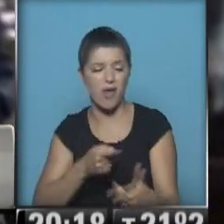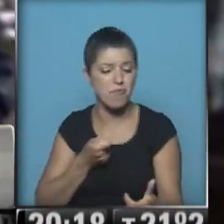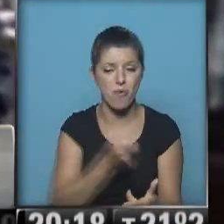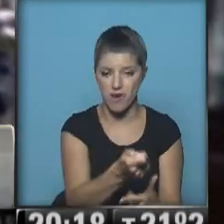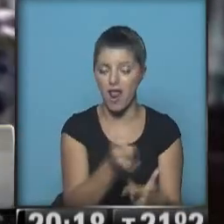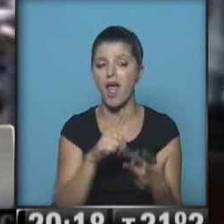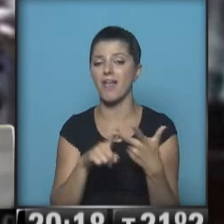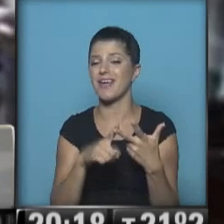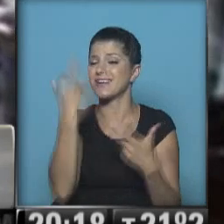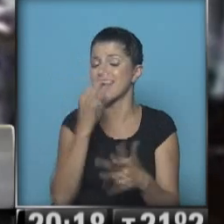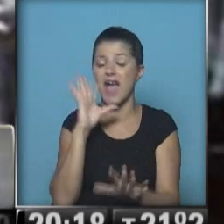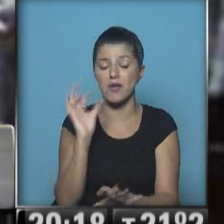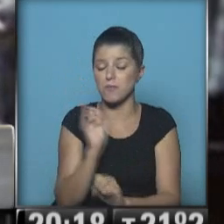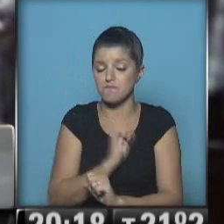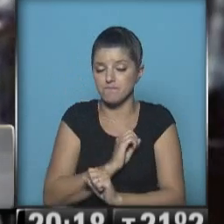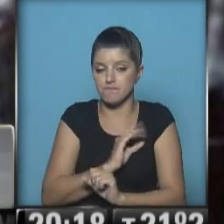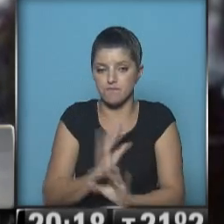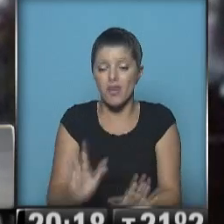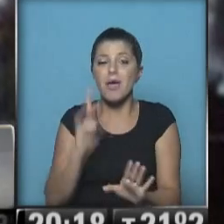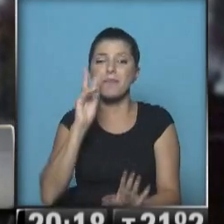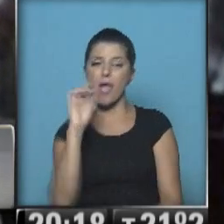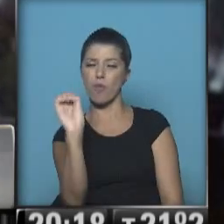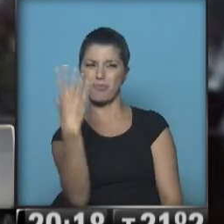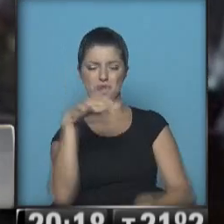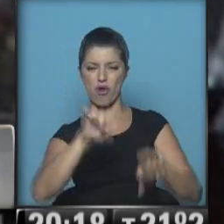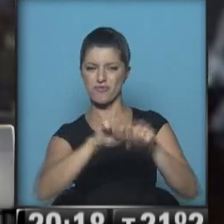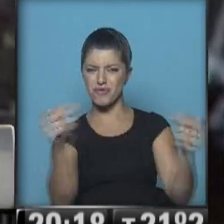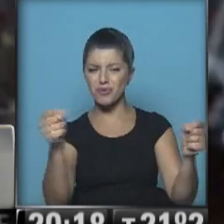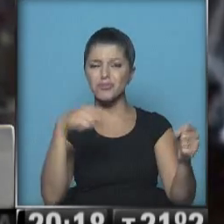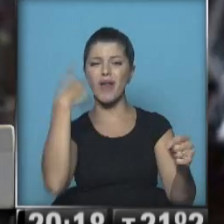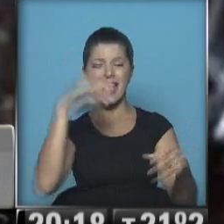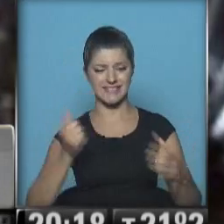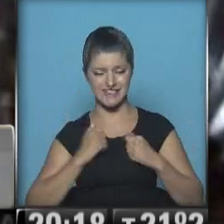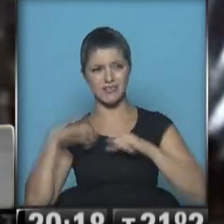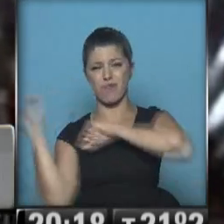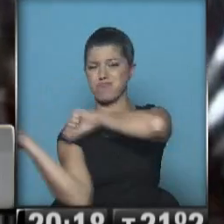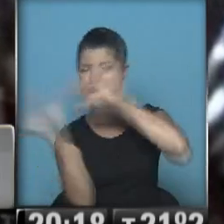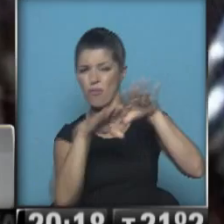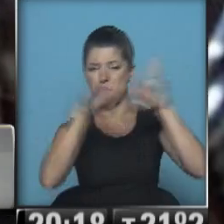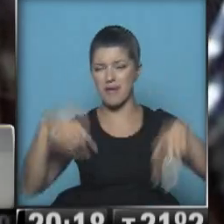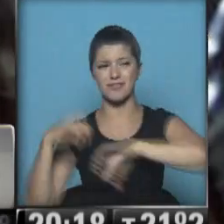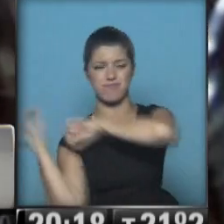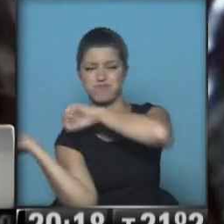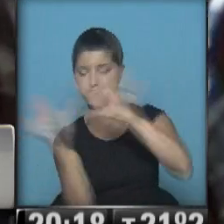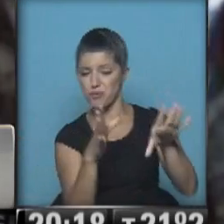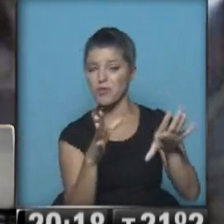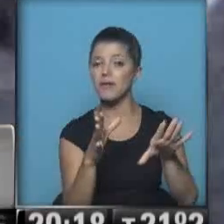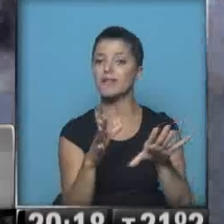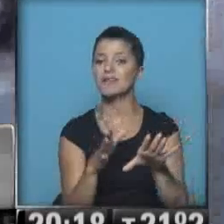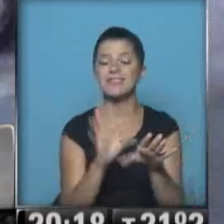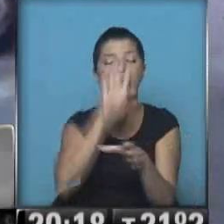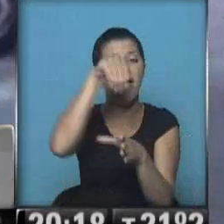realmente algo increíble vidrios rotos volaron sillas mesas la interna es